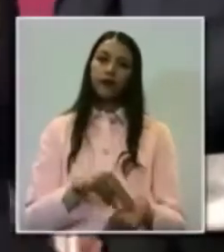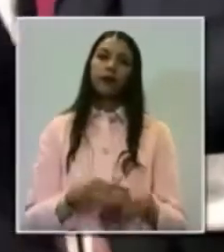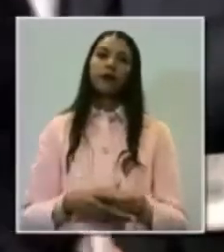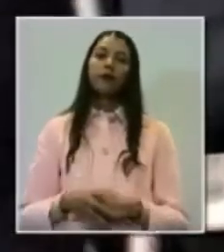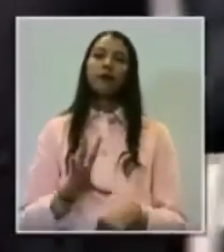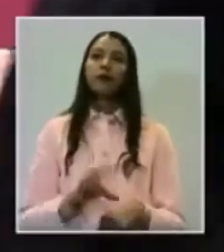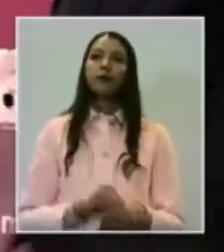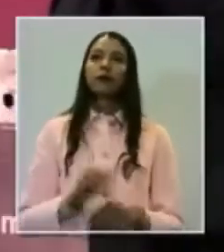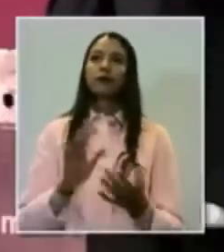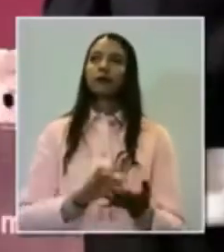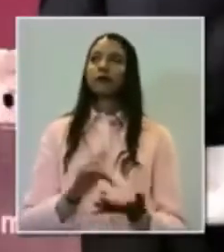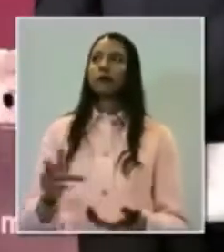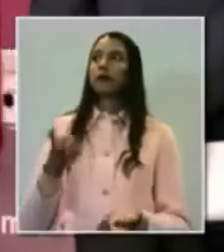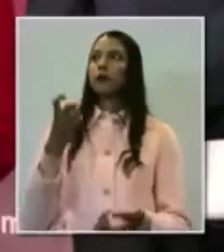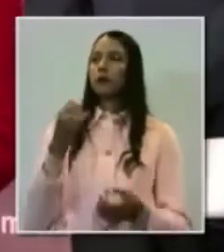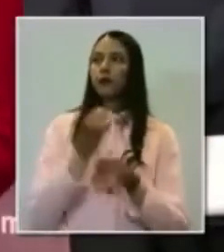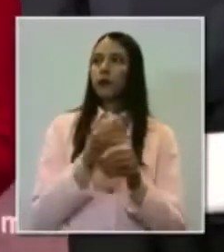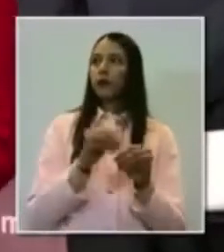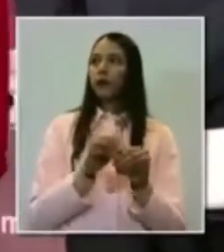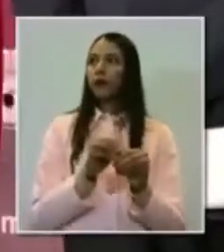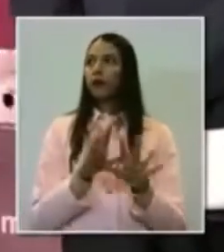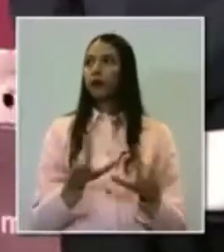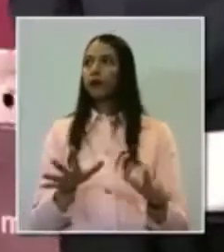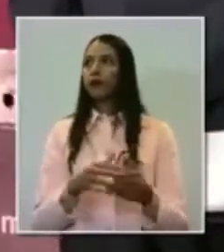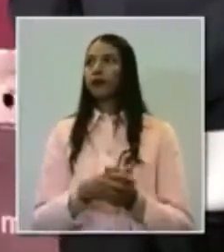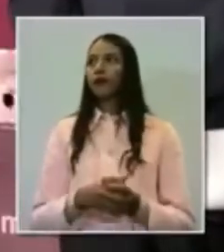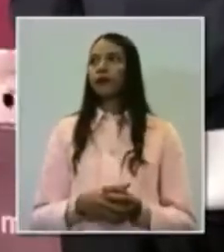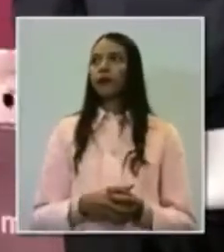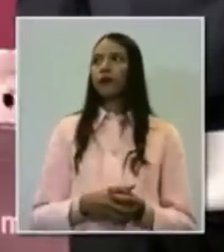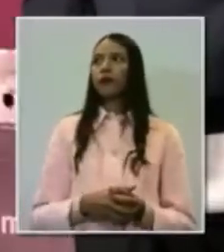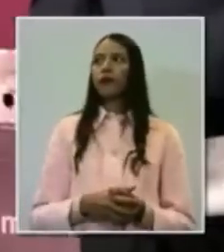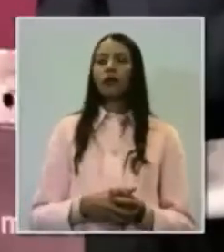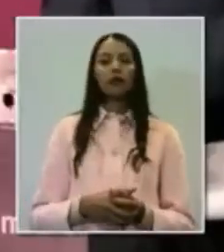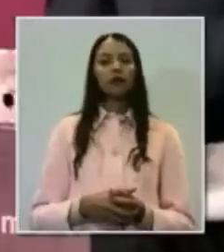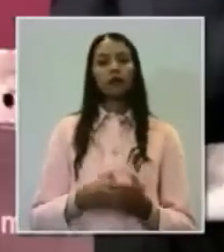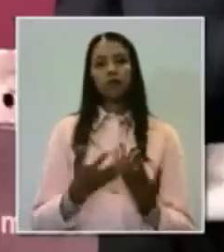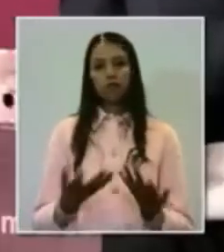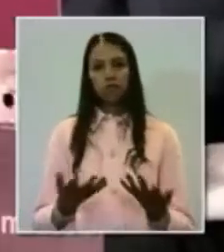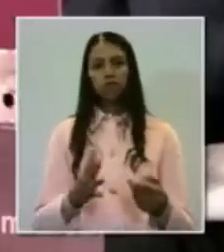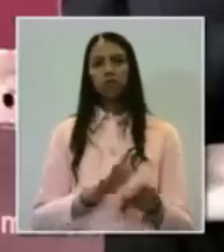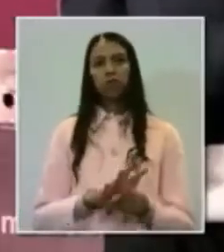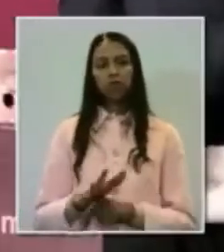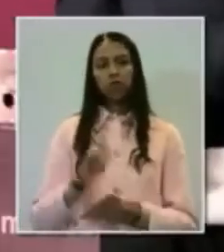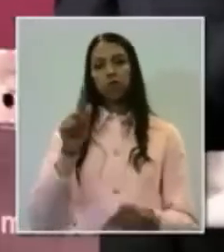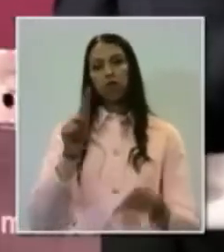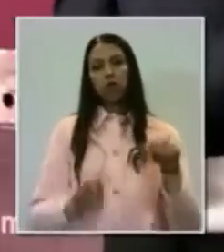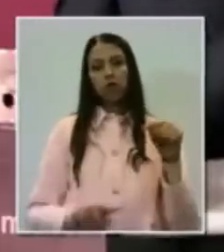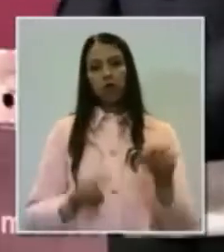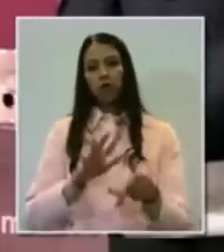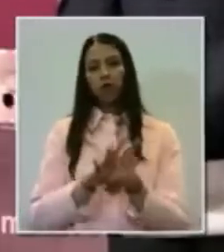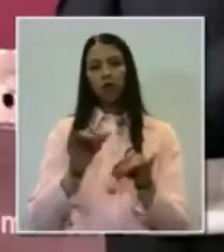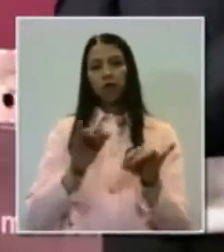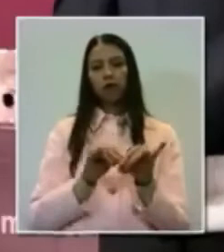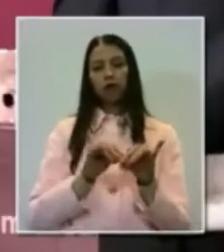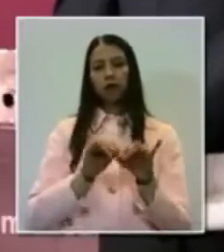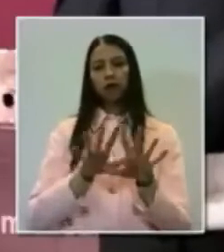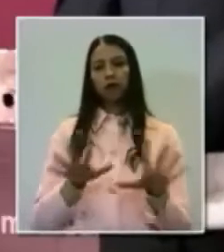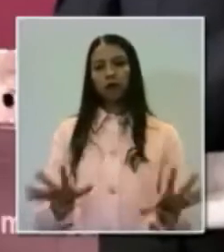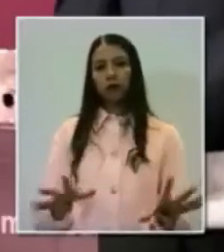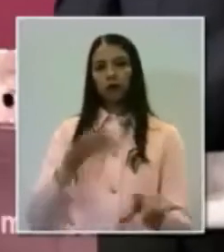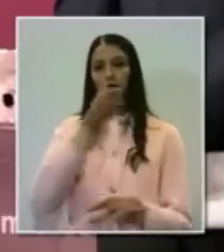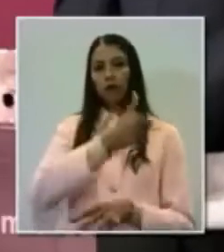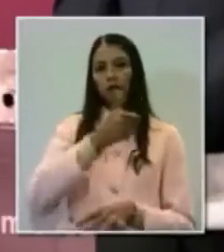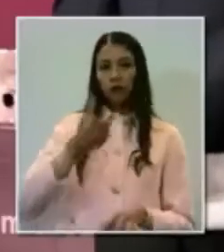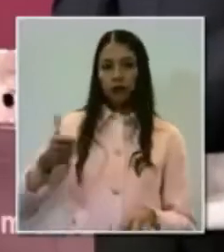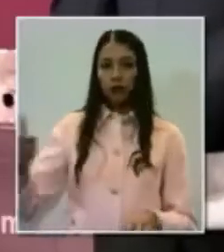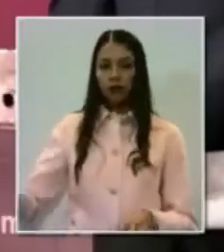permiso. Ahí la información es verídica dependiendo la información que nos reportó cada